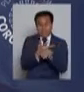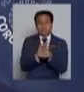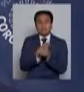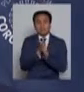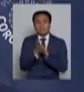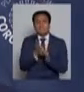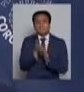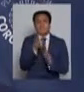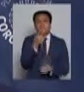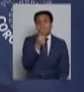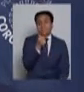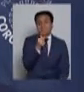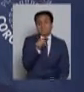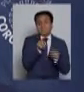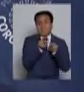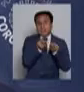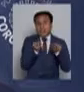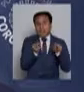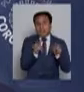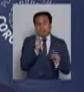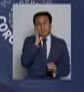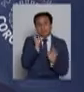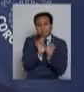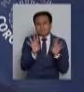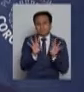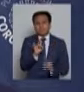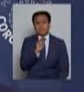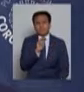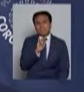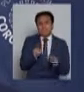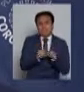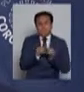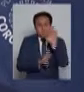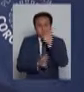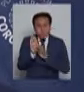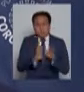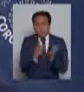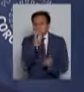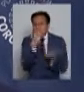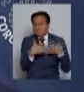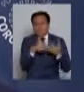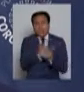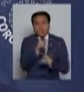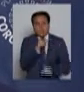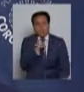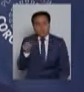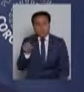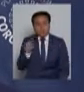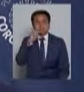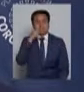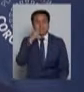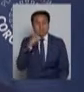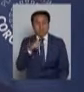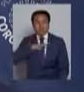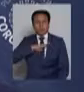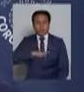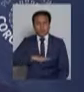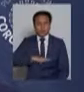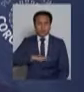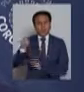conjunto 26 camas de tratamiento intensivo con respiradores, con todo lo que se requiera, produciendo un